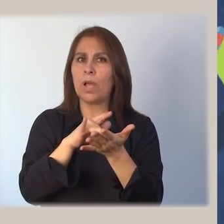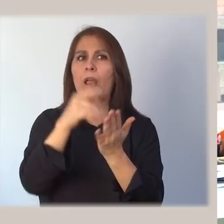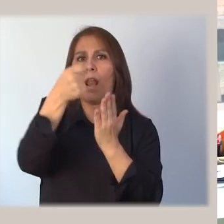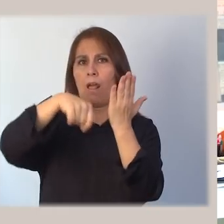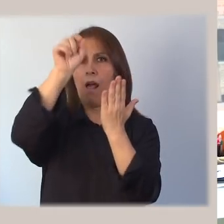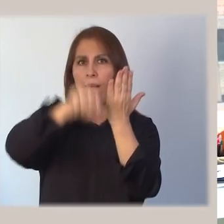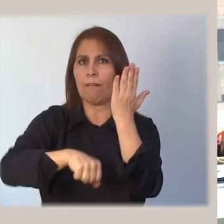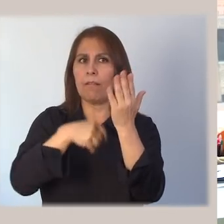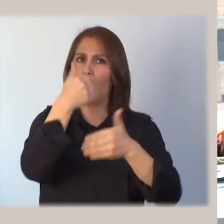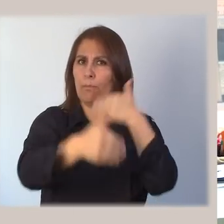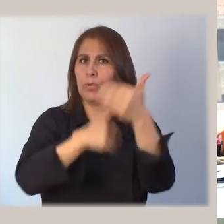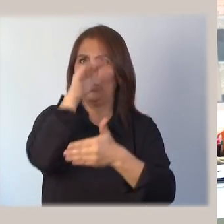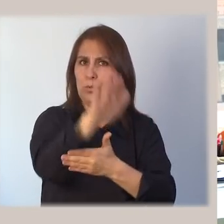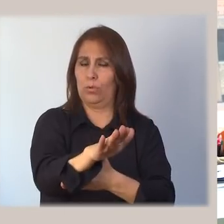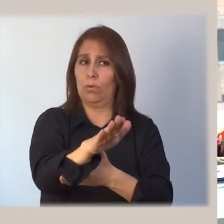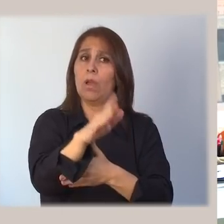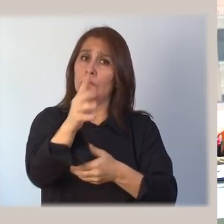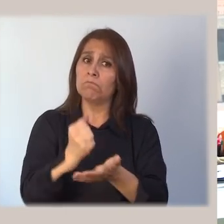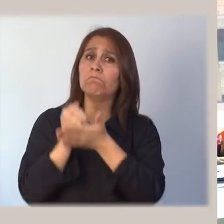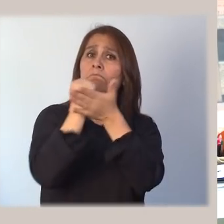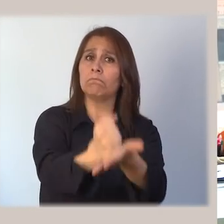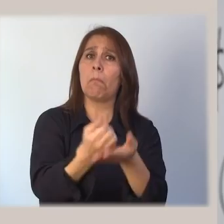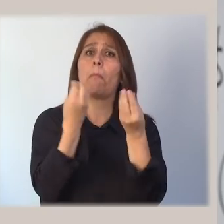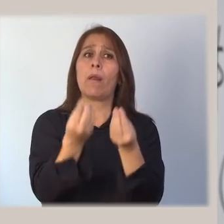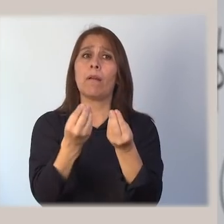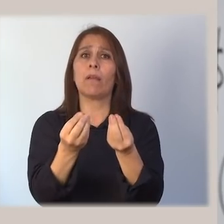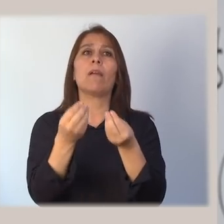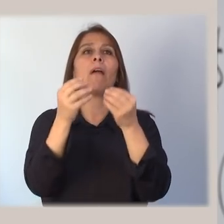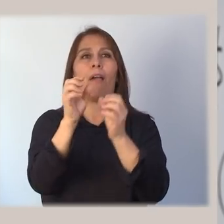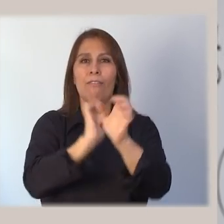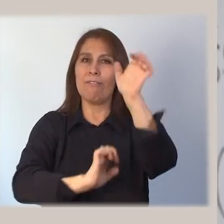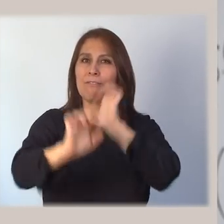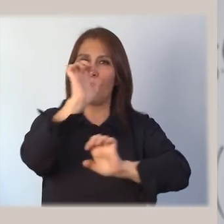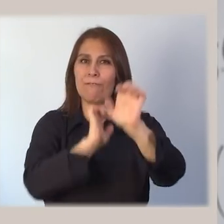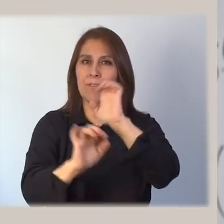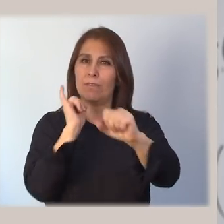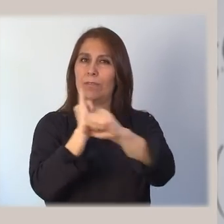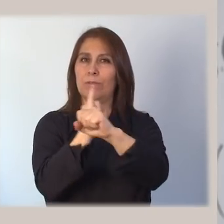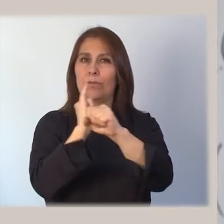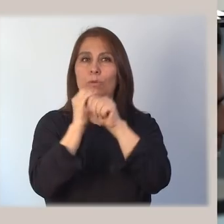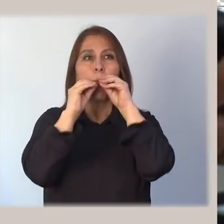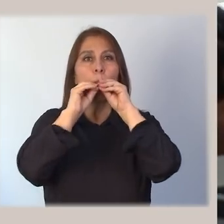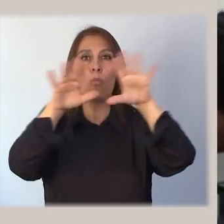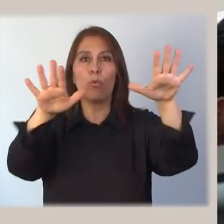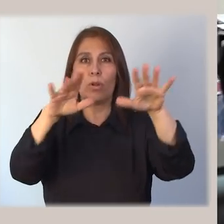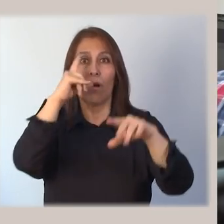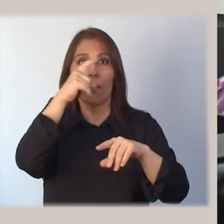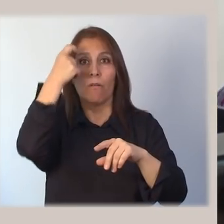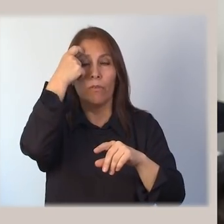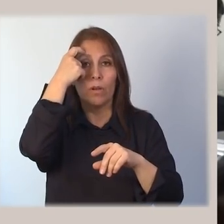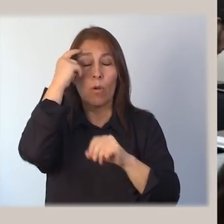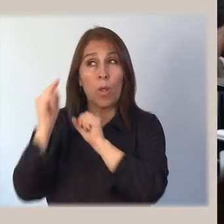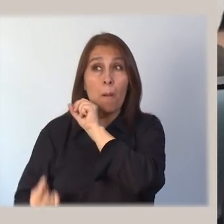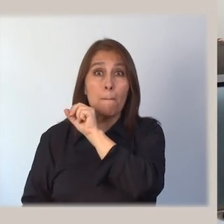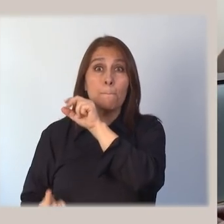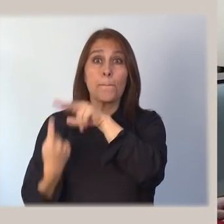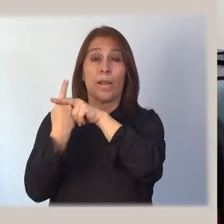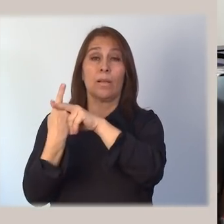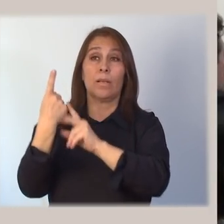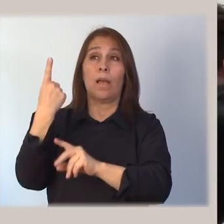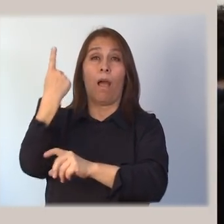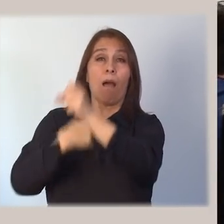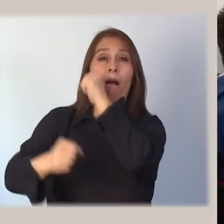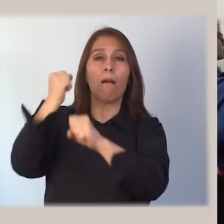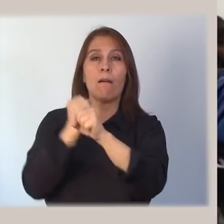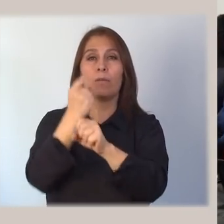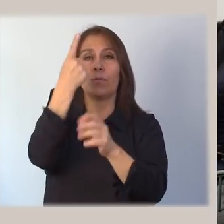la acreditación en alta calidad de la universidad. Esta es otra manera de contribuir al fortalecimiento y defensa de la única institución pública de